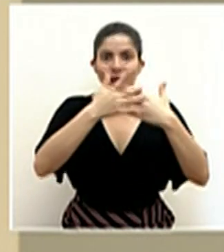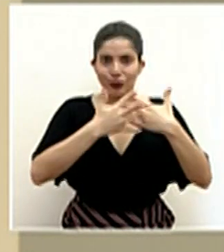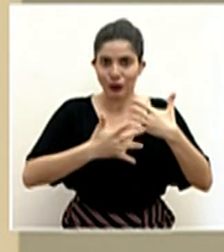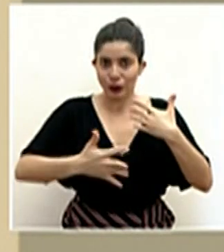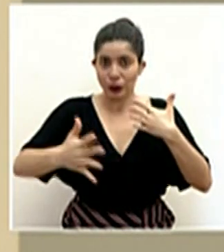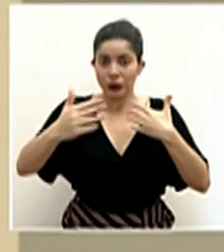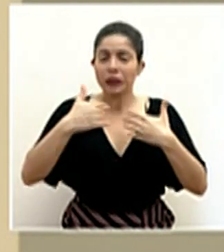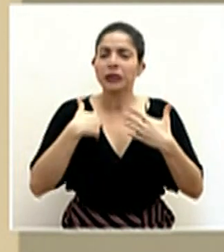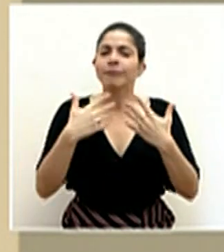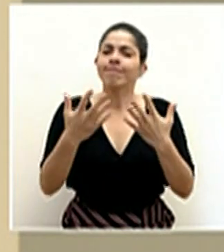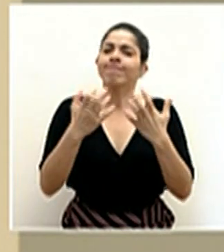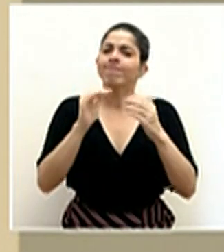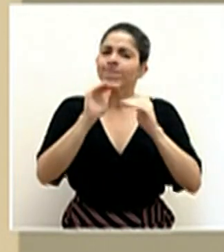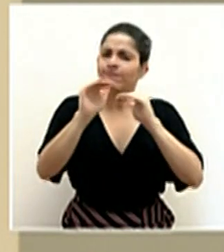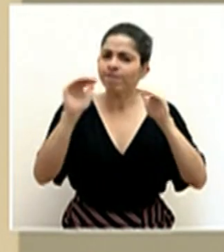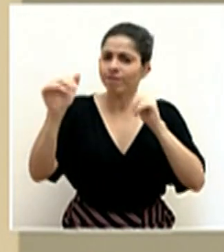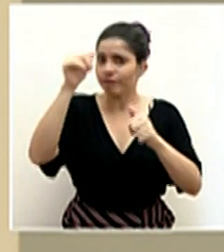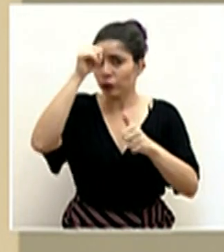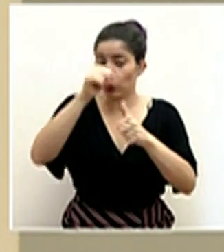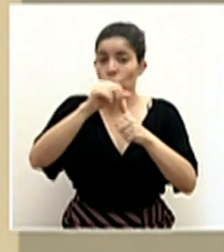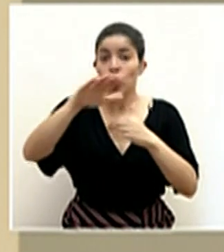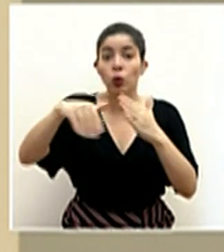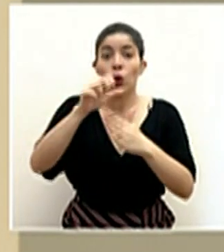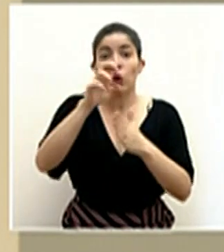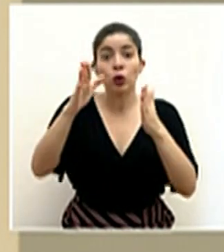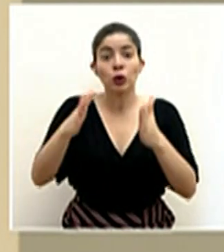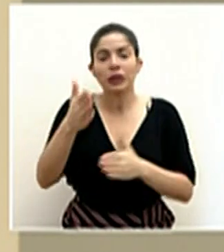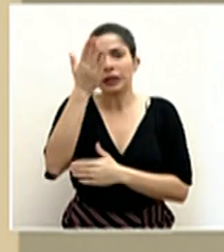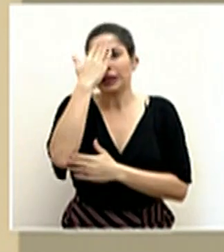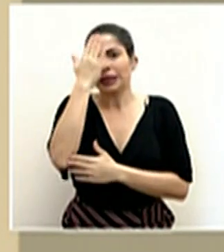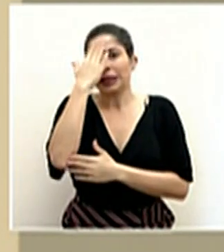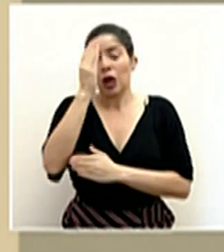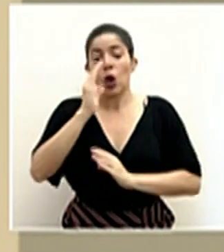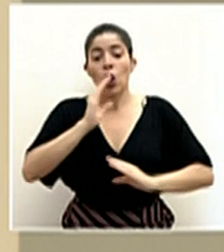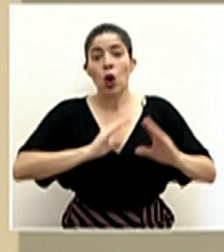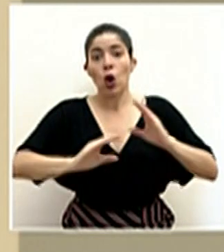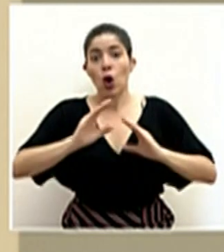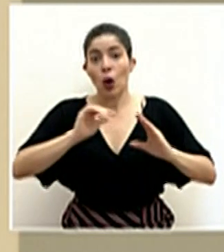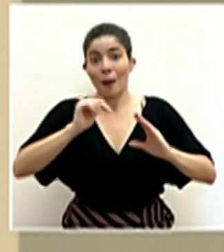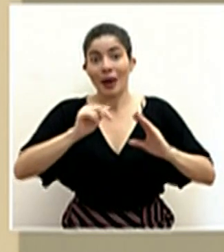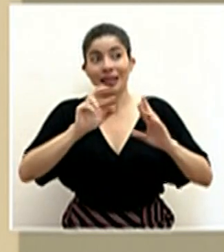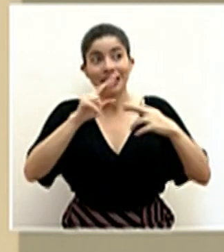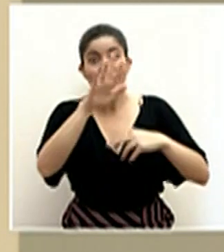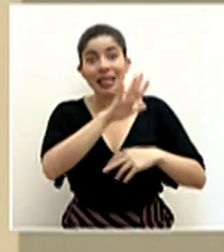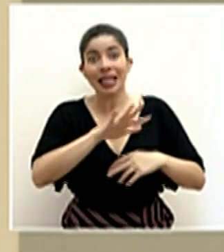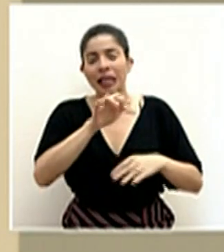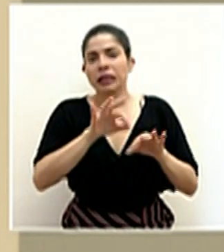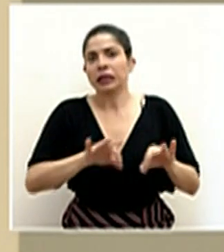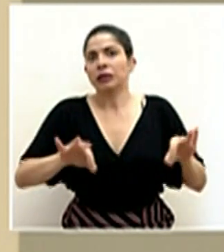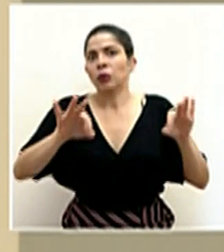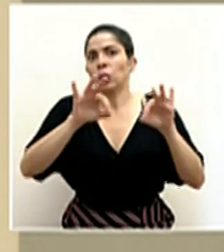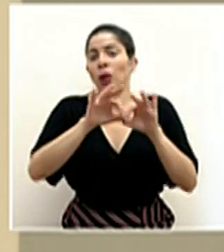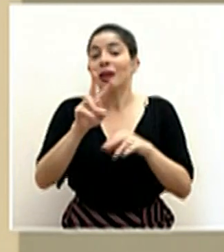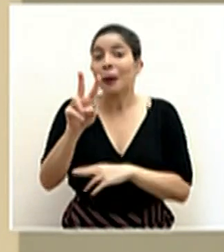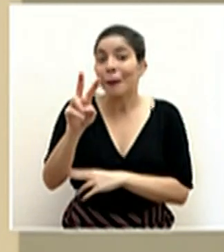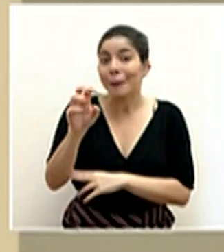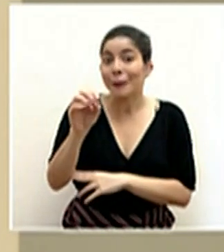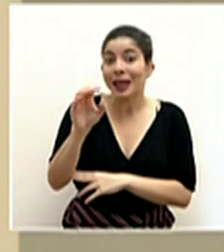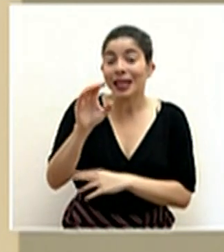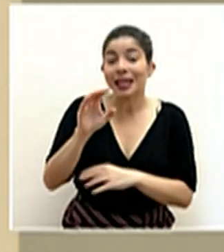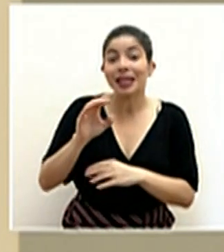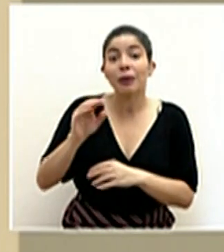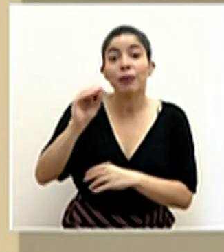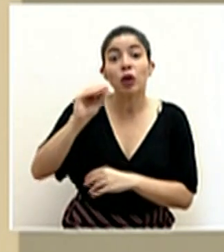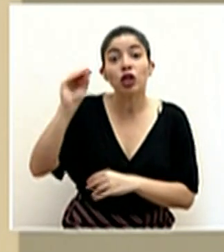Quiero recordarles a los costarricenses la importancia de nuestro comercio en la región. Es el 20% de